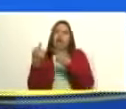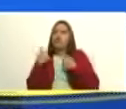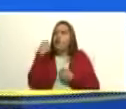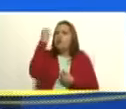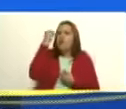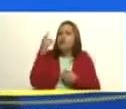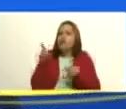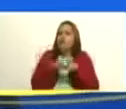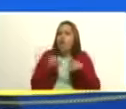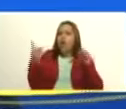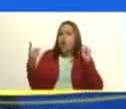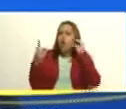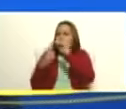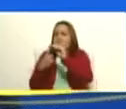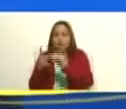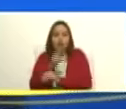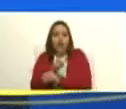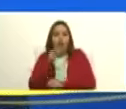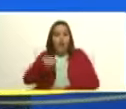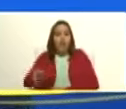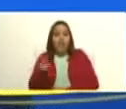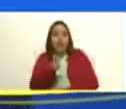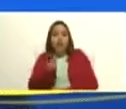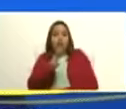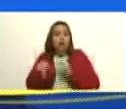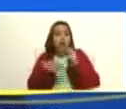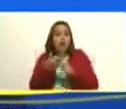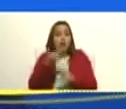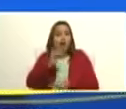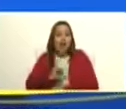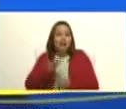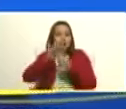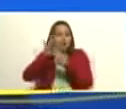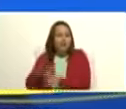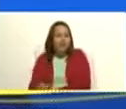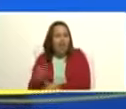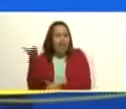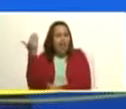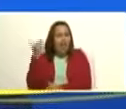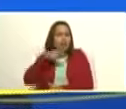Y desde que Venezuela es Venezuela, ni cuando éramos colonia,